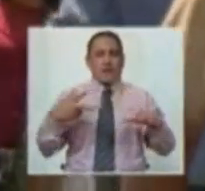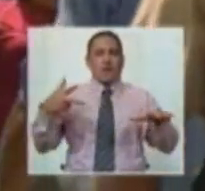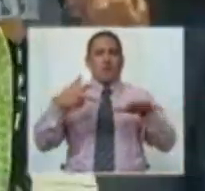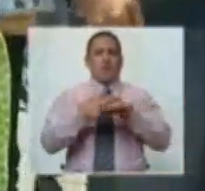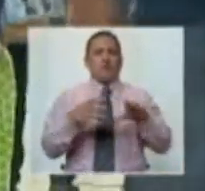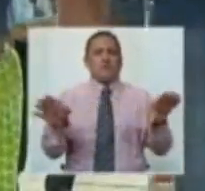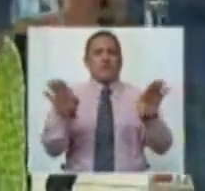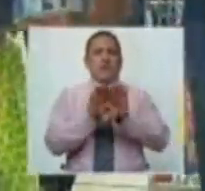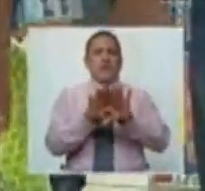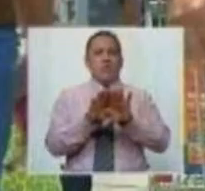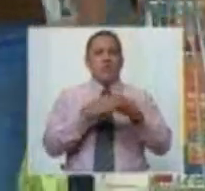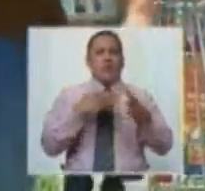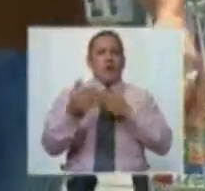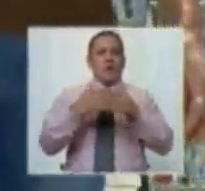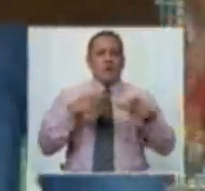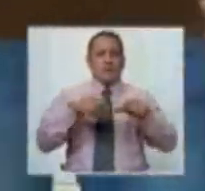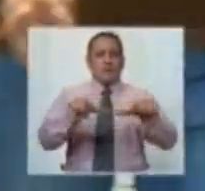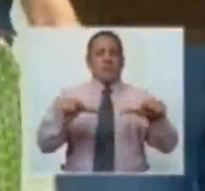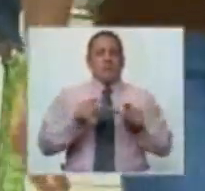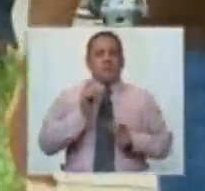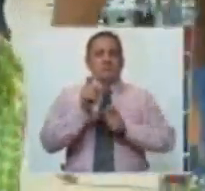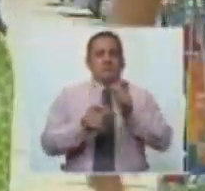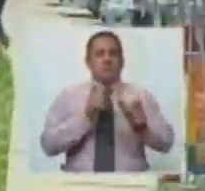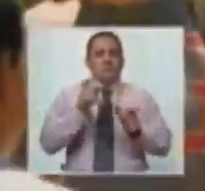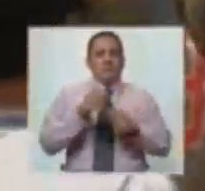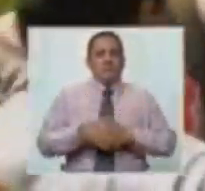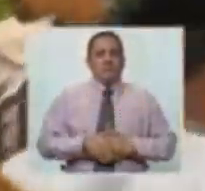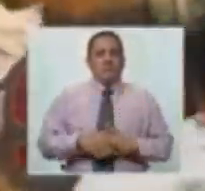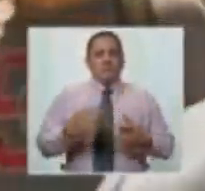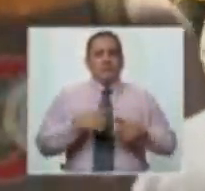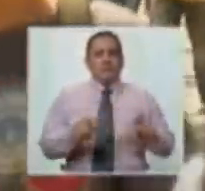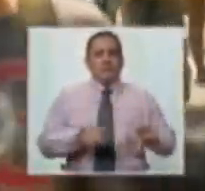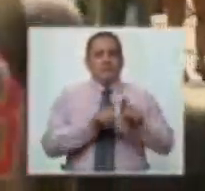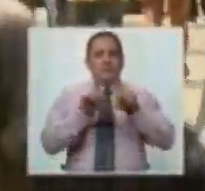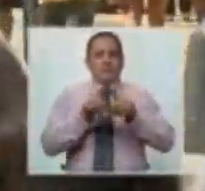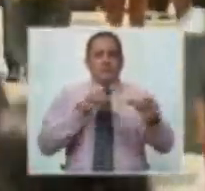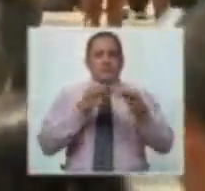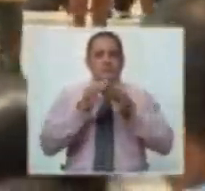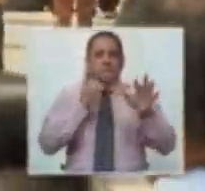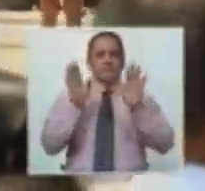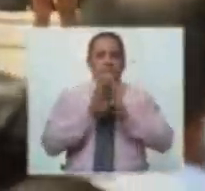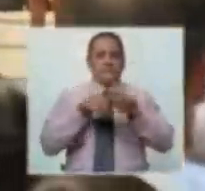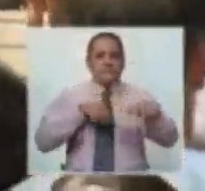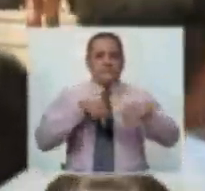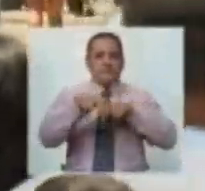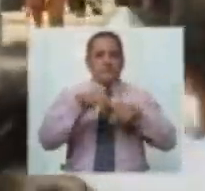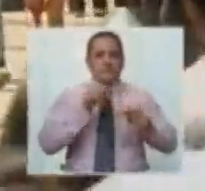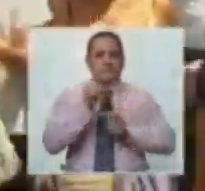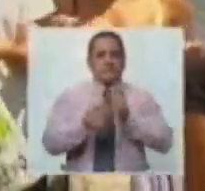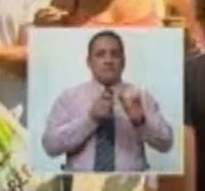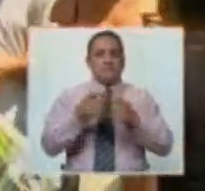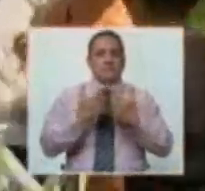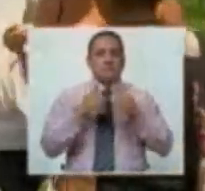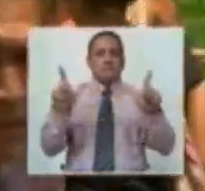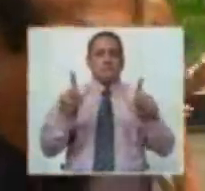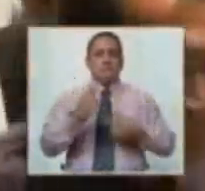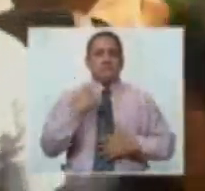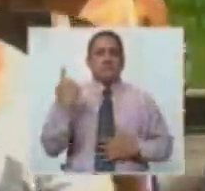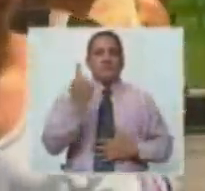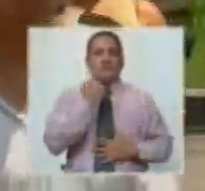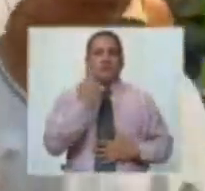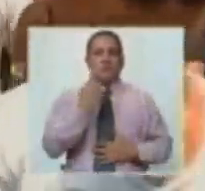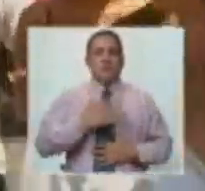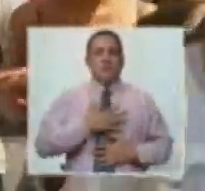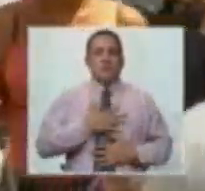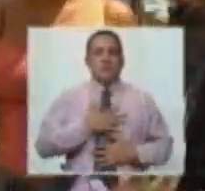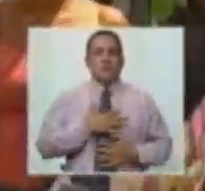restricción o limitación a la locomoción de los individuos. Sin embargo, dijo que siendo las vías de tránsito público libres en su alcance